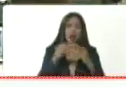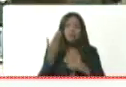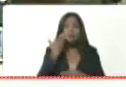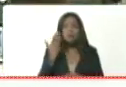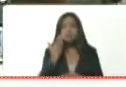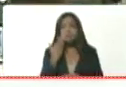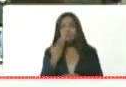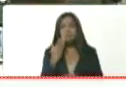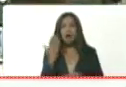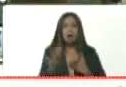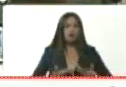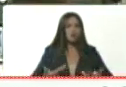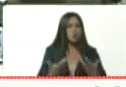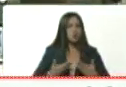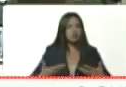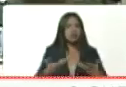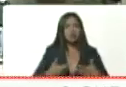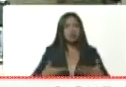cocinera